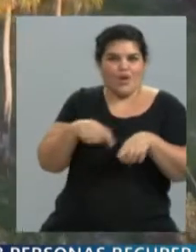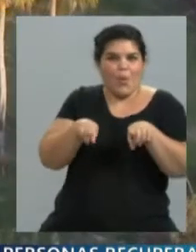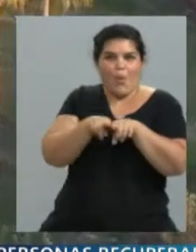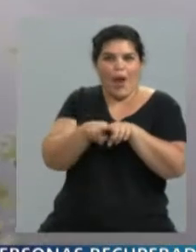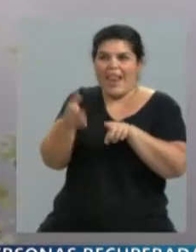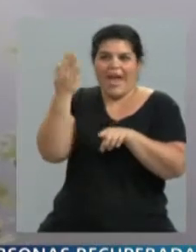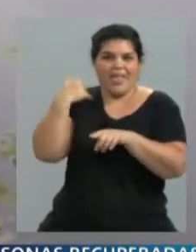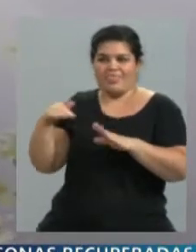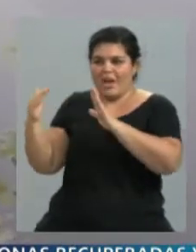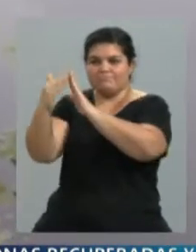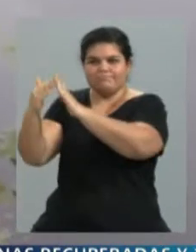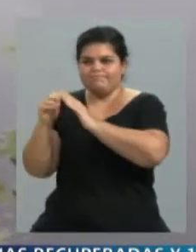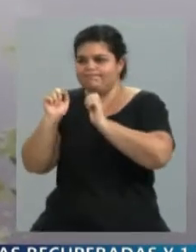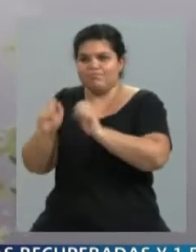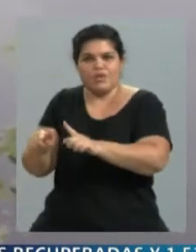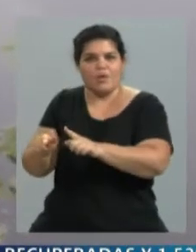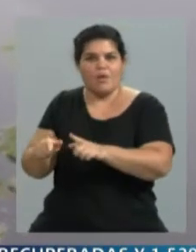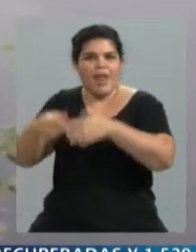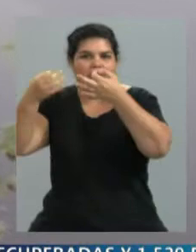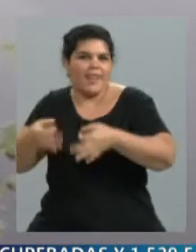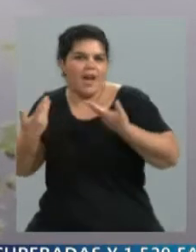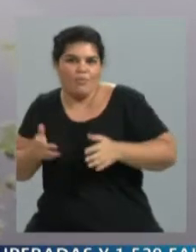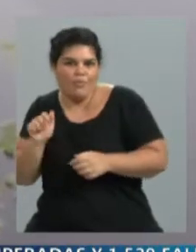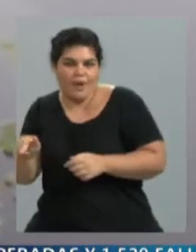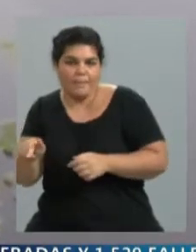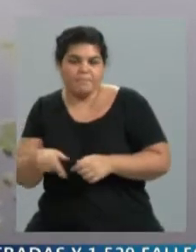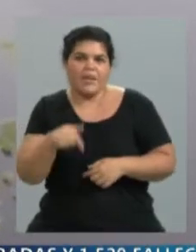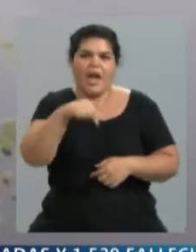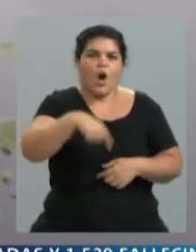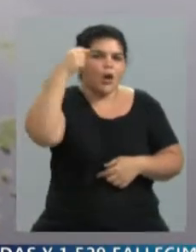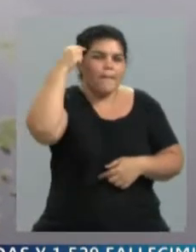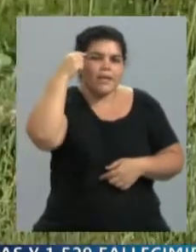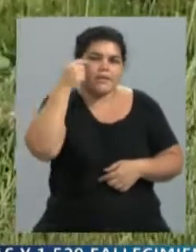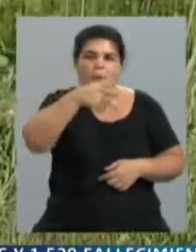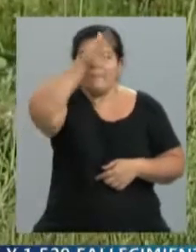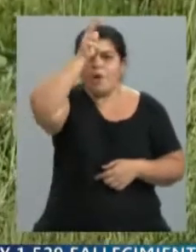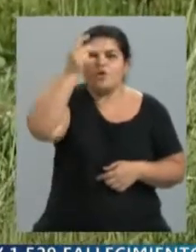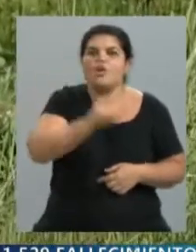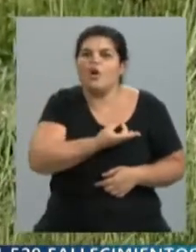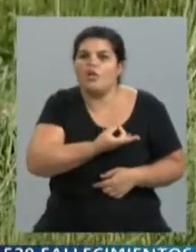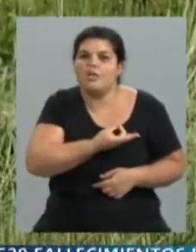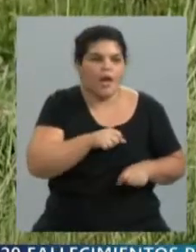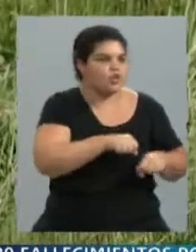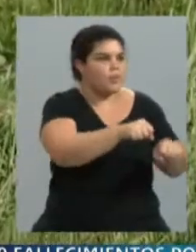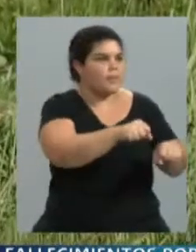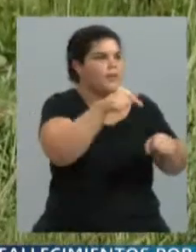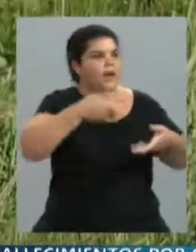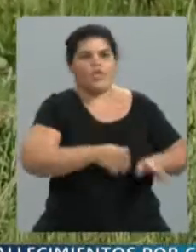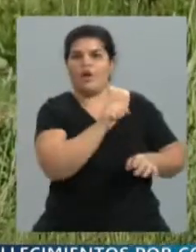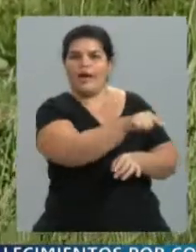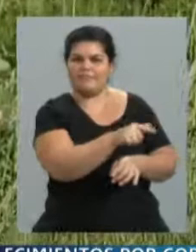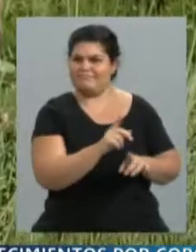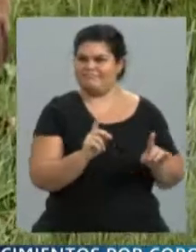y ahora, no sé, los niños creen que, por ejemplo, el pollo nace en el supermercado, o que si nace ya directamente dentro